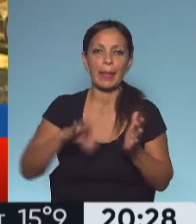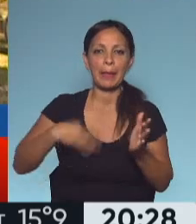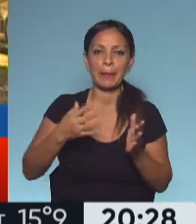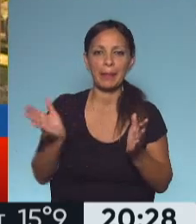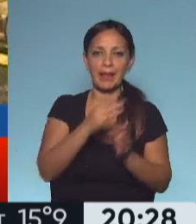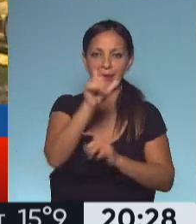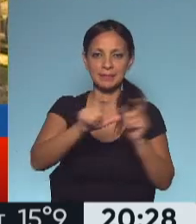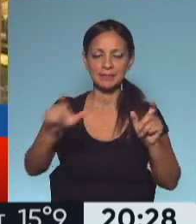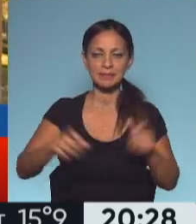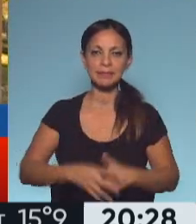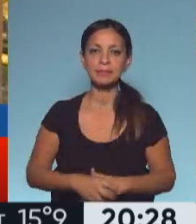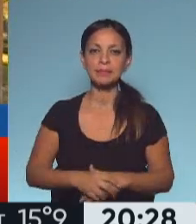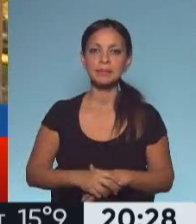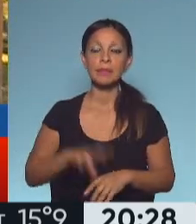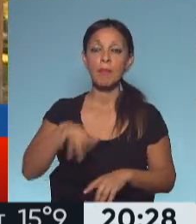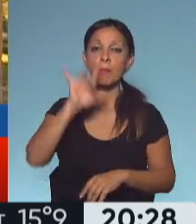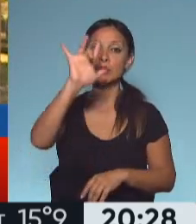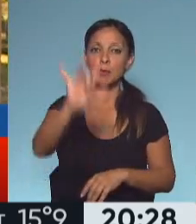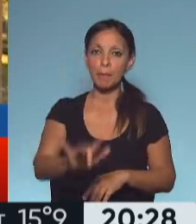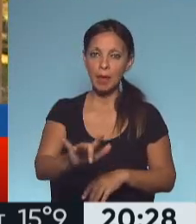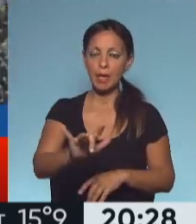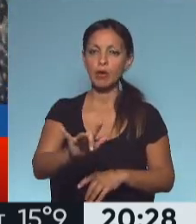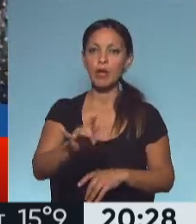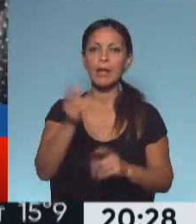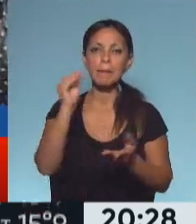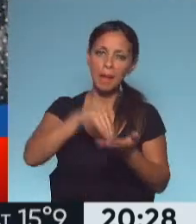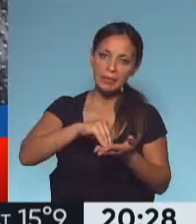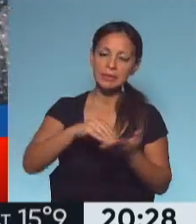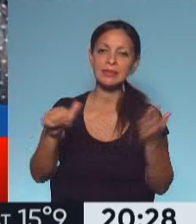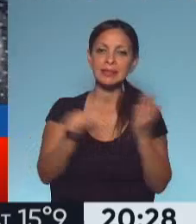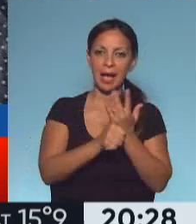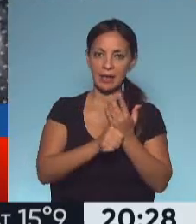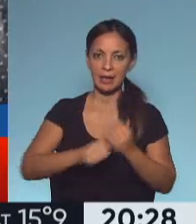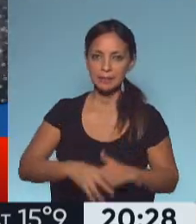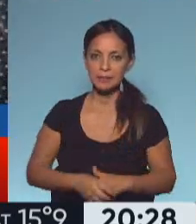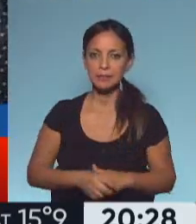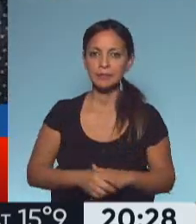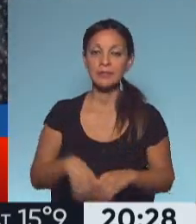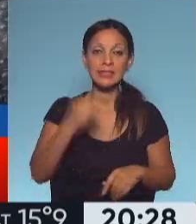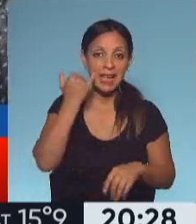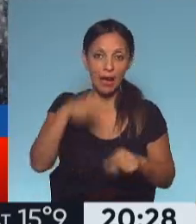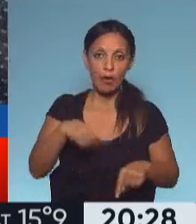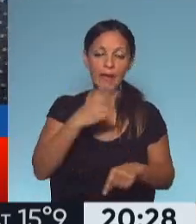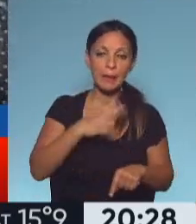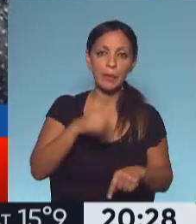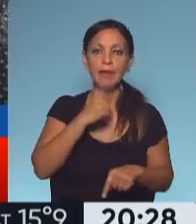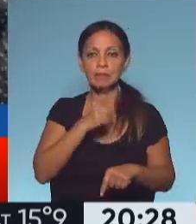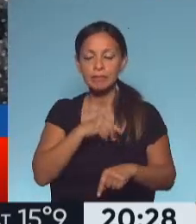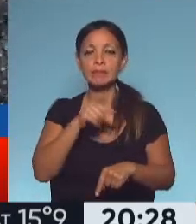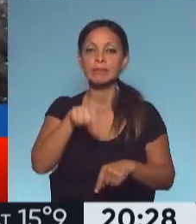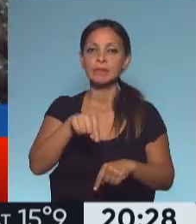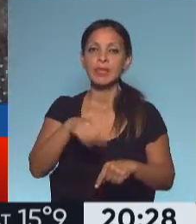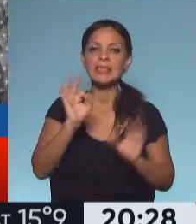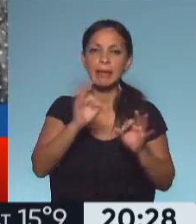los habitantes. El miércoles próximo ya vamos a combinar carne con esta propuesta de frutas y verduras, sabiendo que esta primera etapa